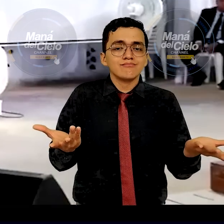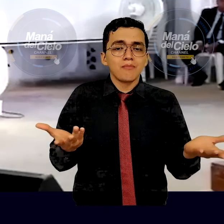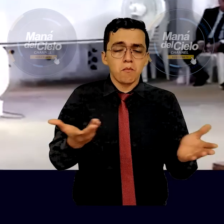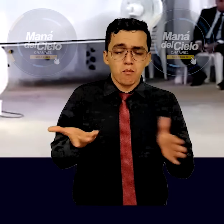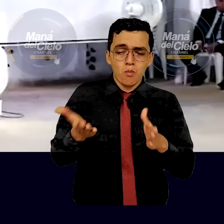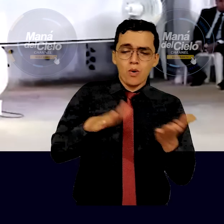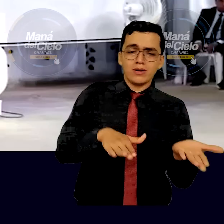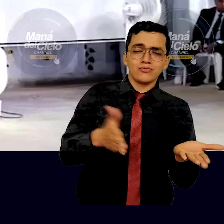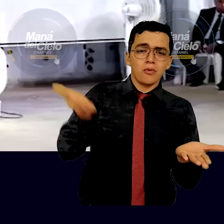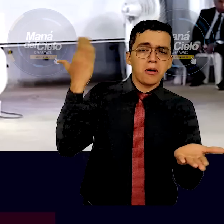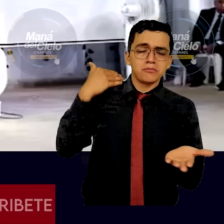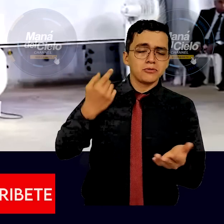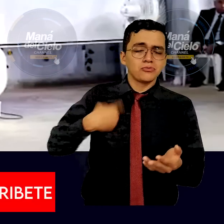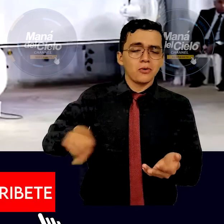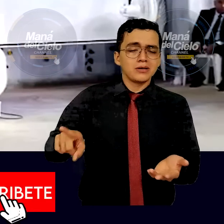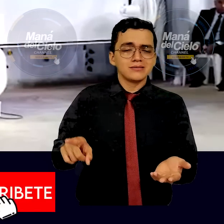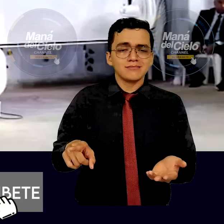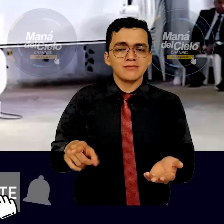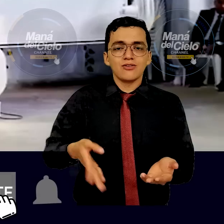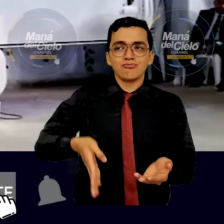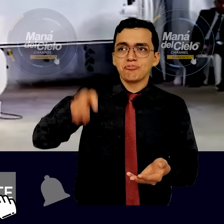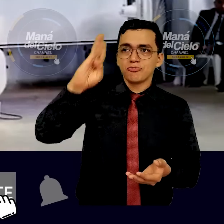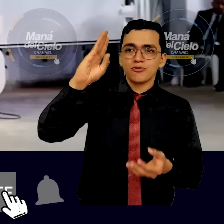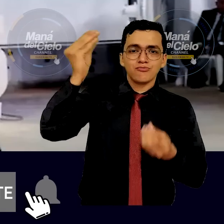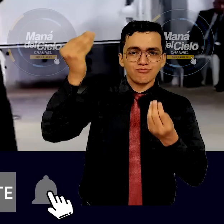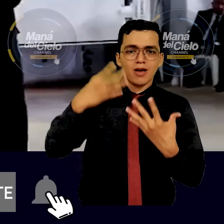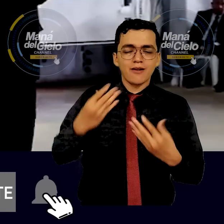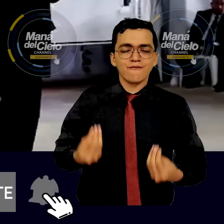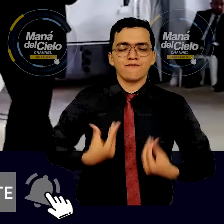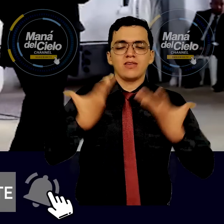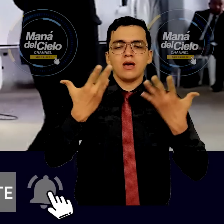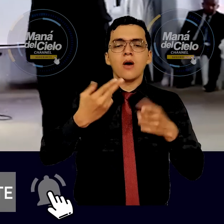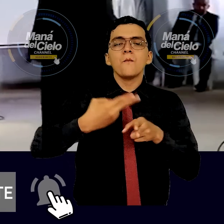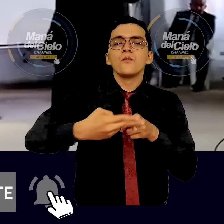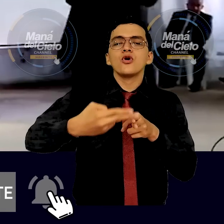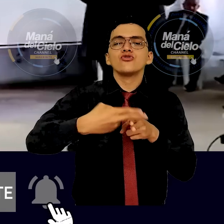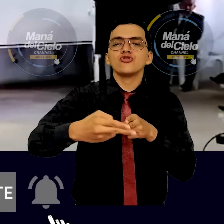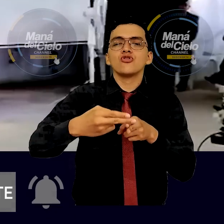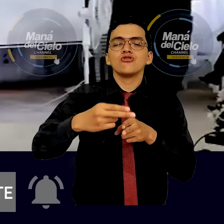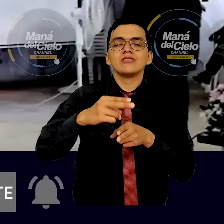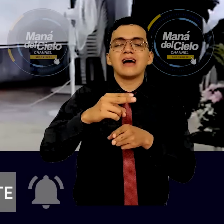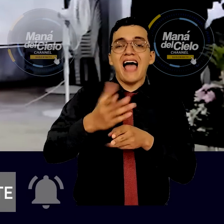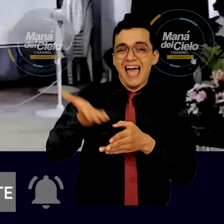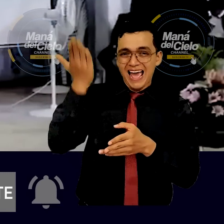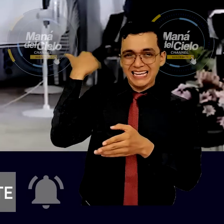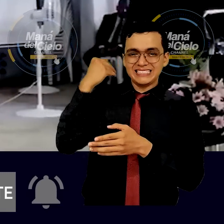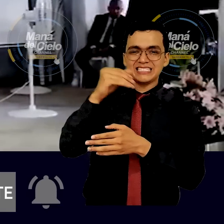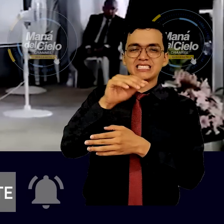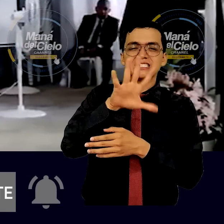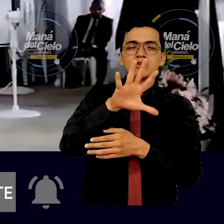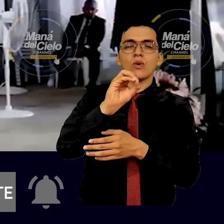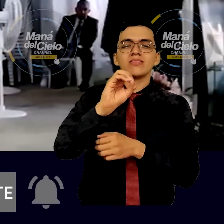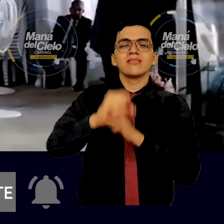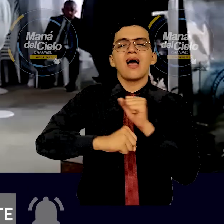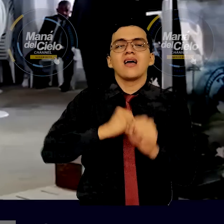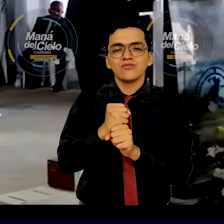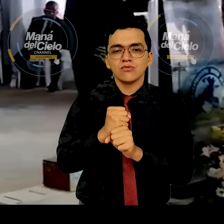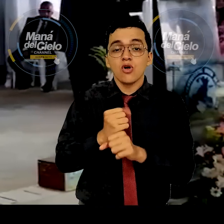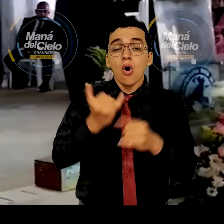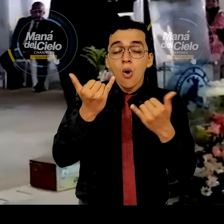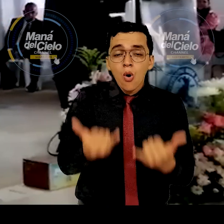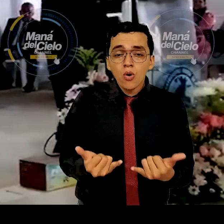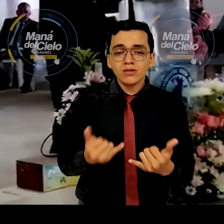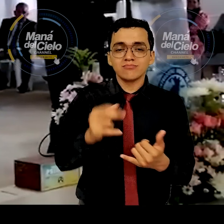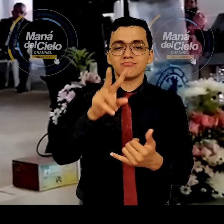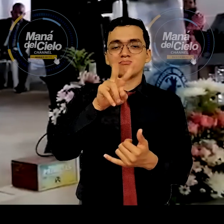asombro, pero eso es lo que Dios me ha dado. ¿Qué vamos a hacer, verdad? Entonces, te dan la noticia y